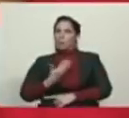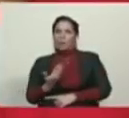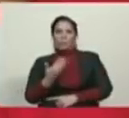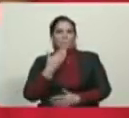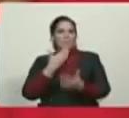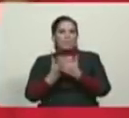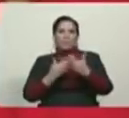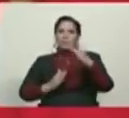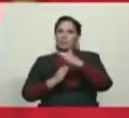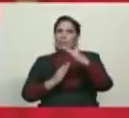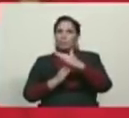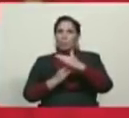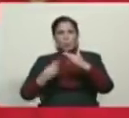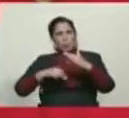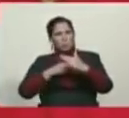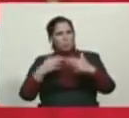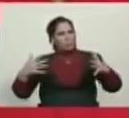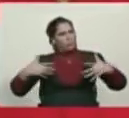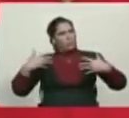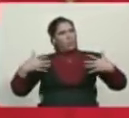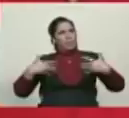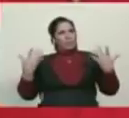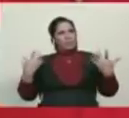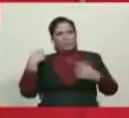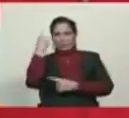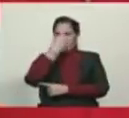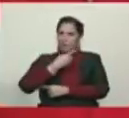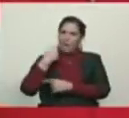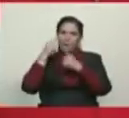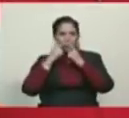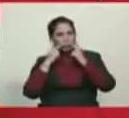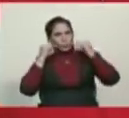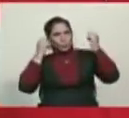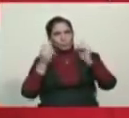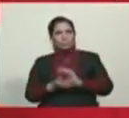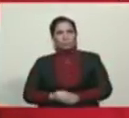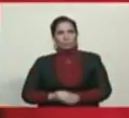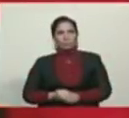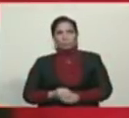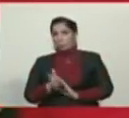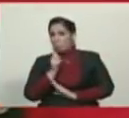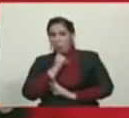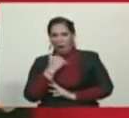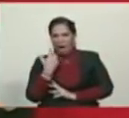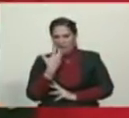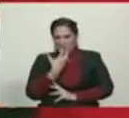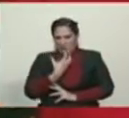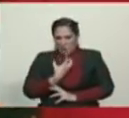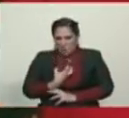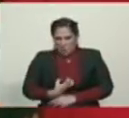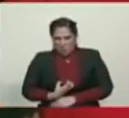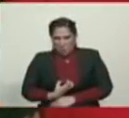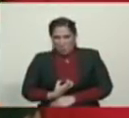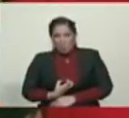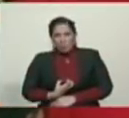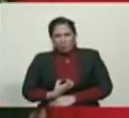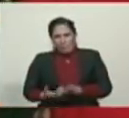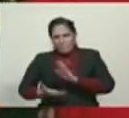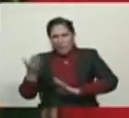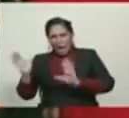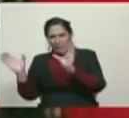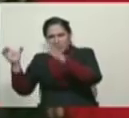tranquilos, mira, estamos felices. Caras aquí sonrientes, aquí no hay amargura. Andan, vayan a una reunión de la oposición para que vean